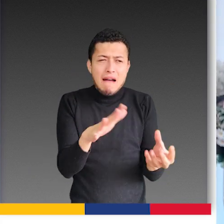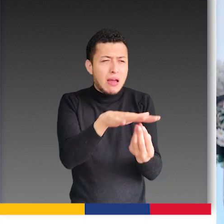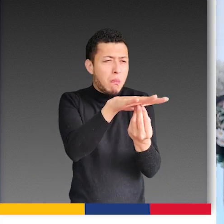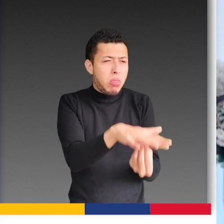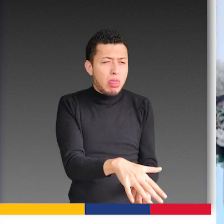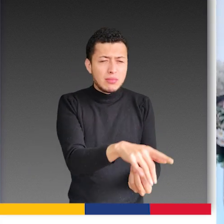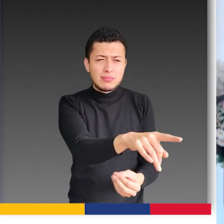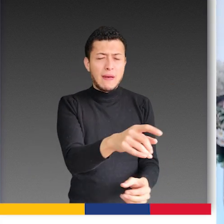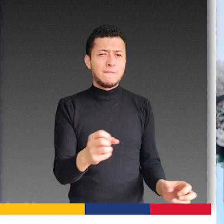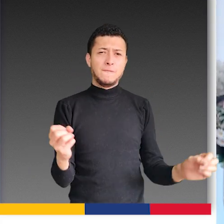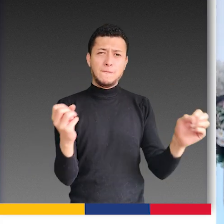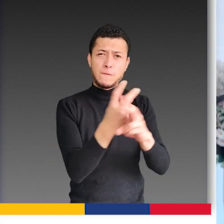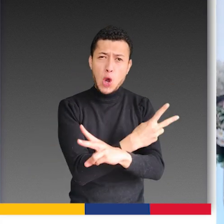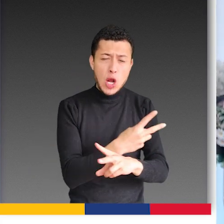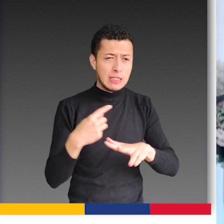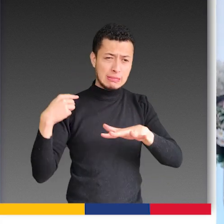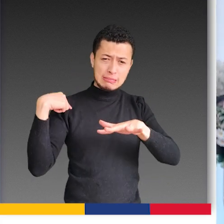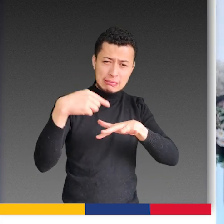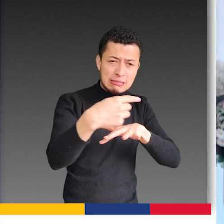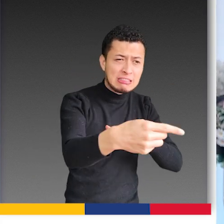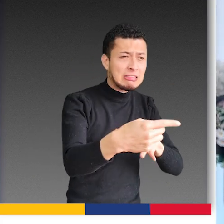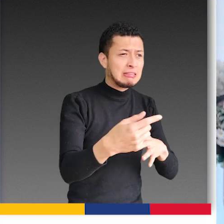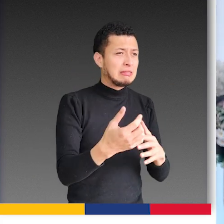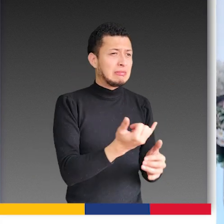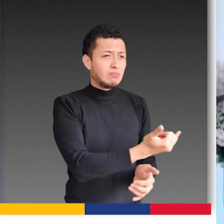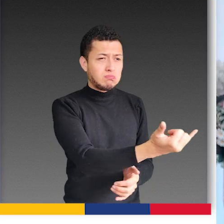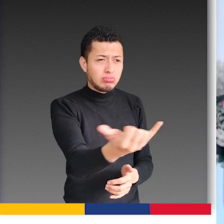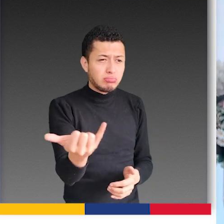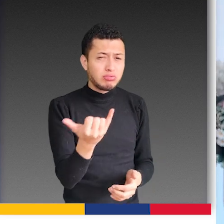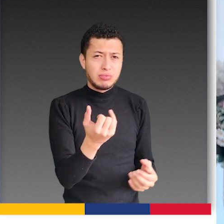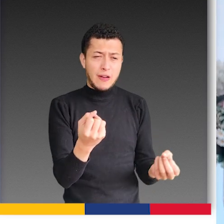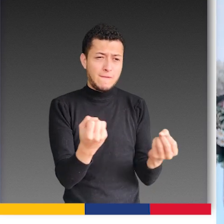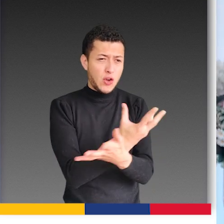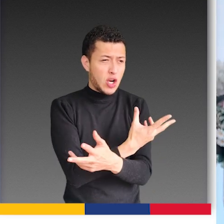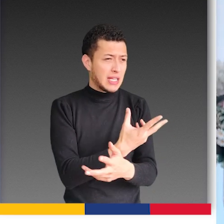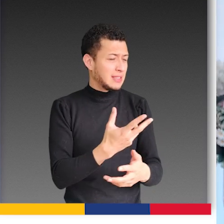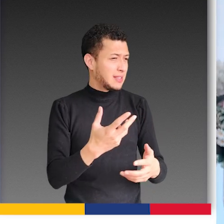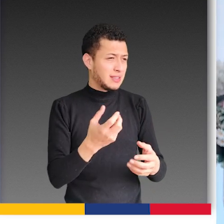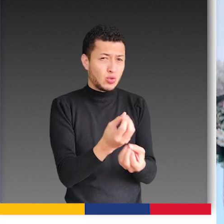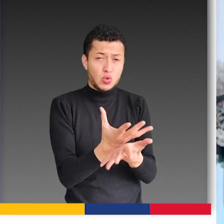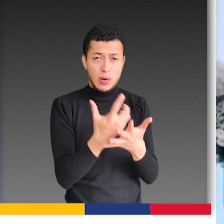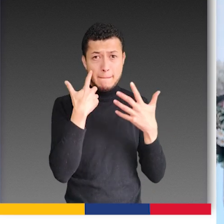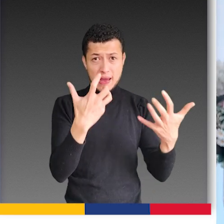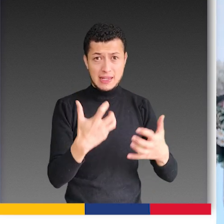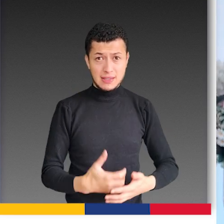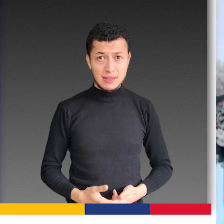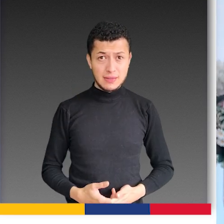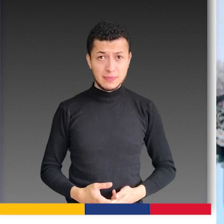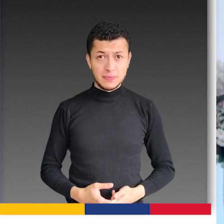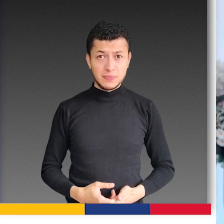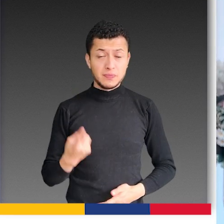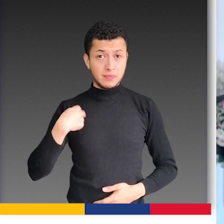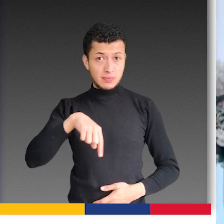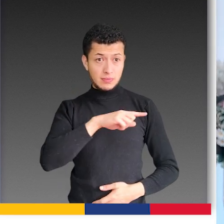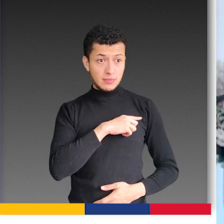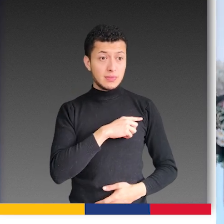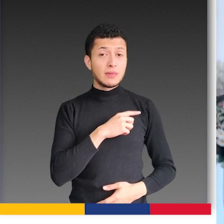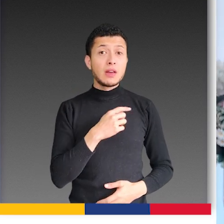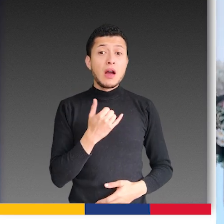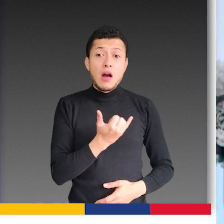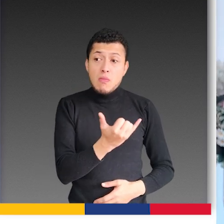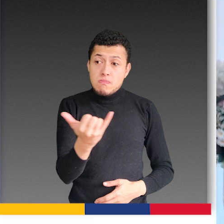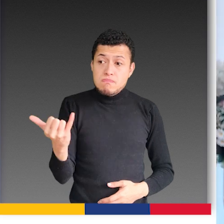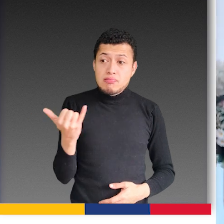condiciones deplorables, condiciones de violencias sistemáticas y estructurales.